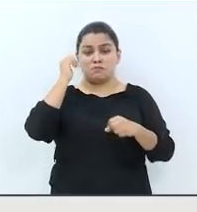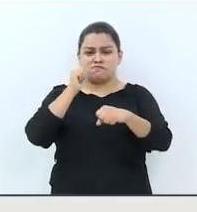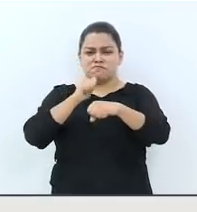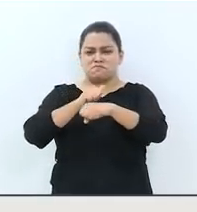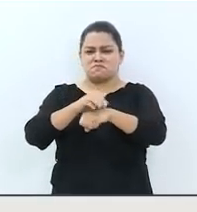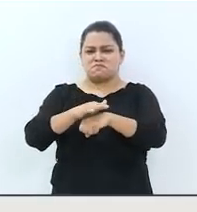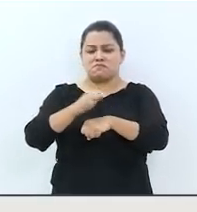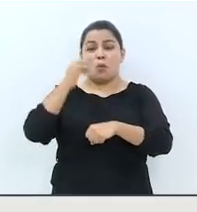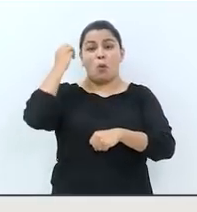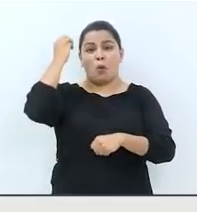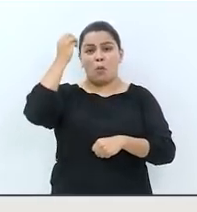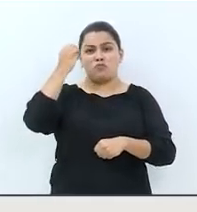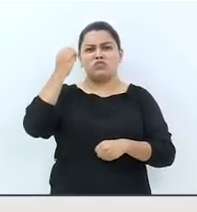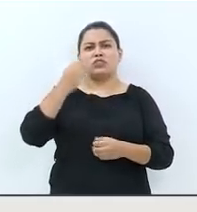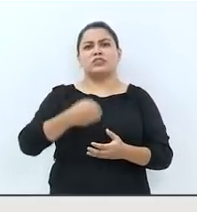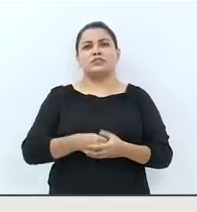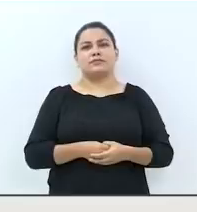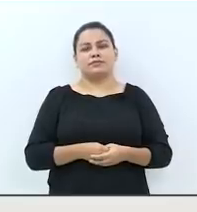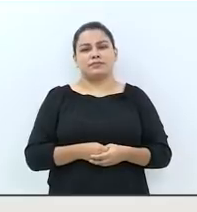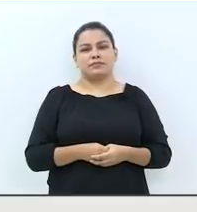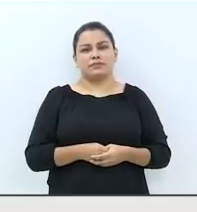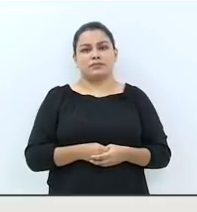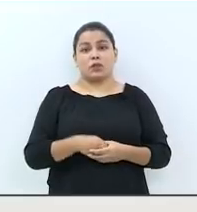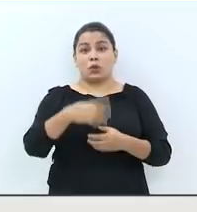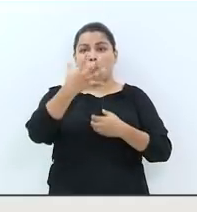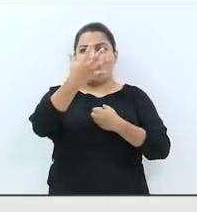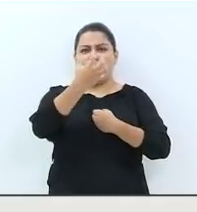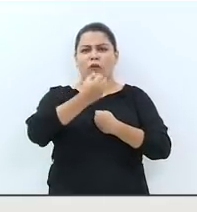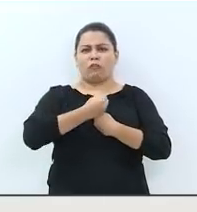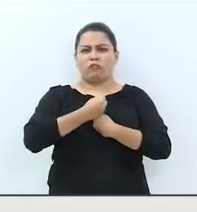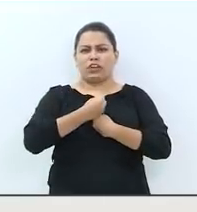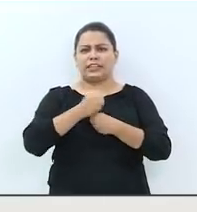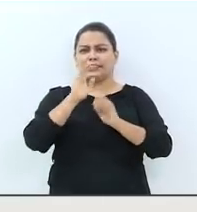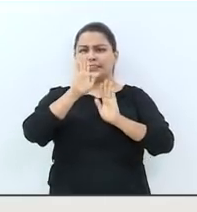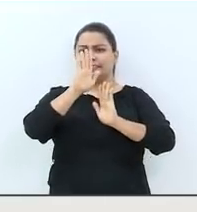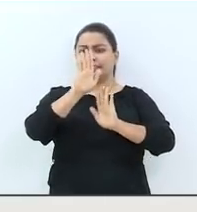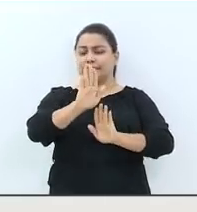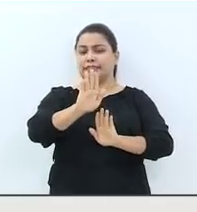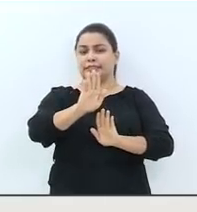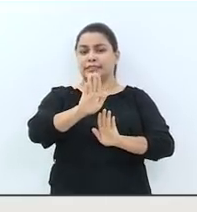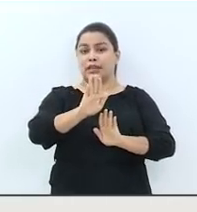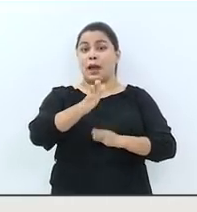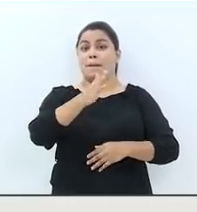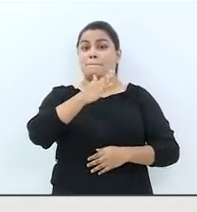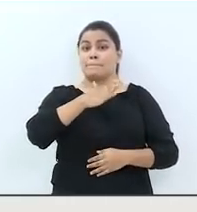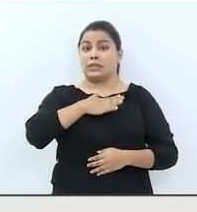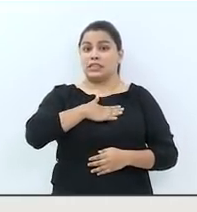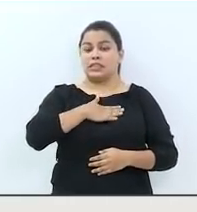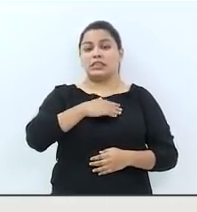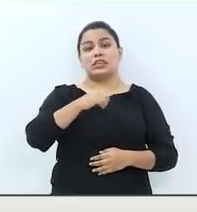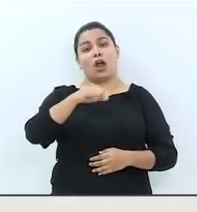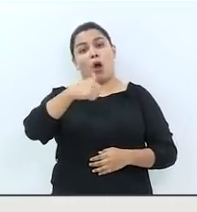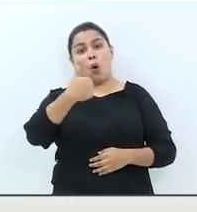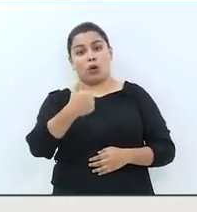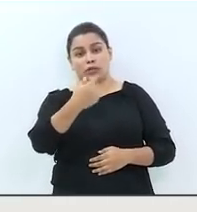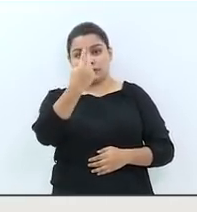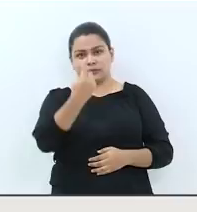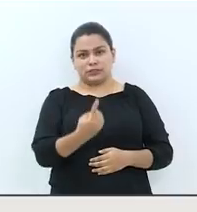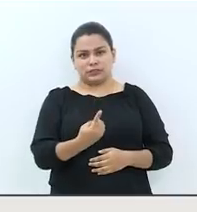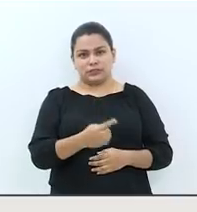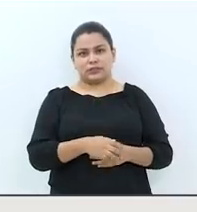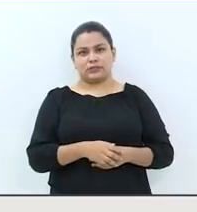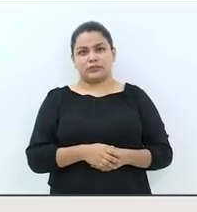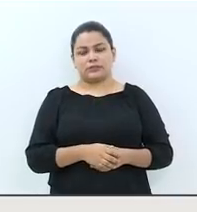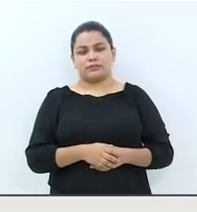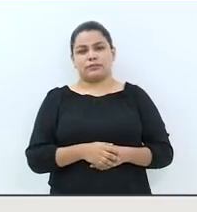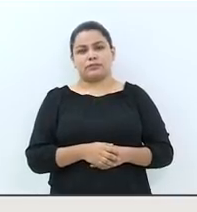gusto les leemos. Confianza y apertura, respeto hacia mí y hacia las y los demás. Por ahí es